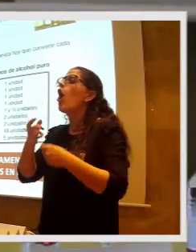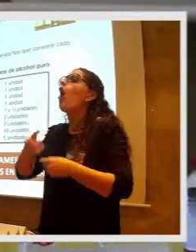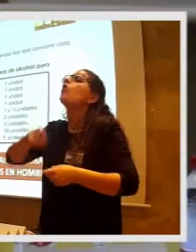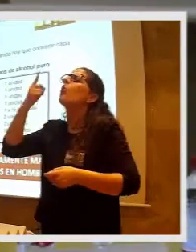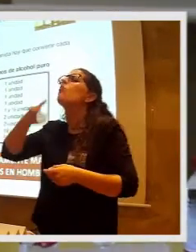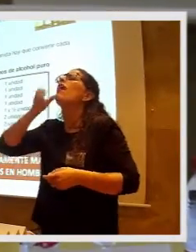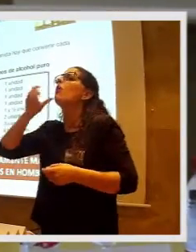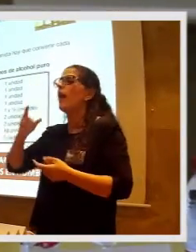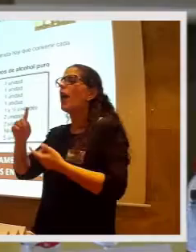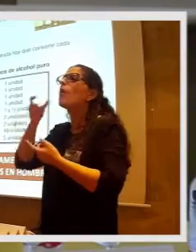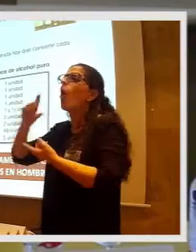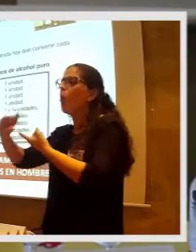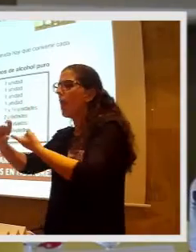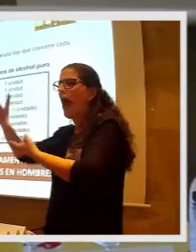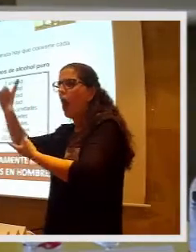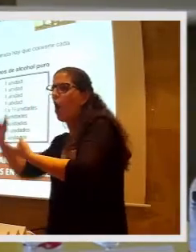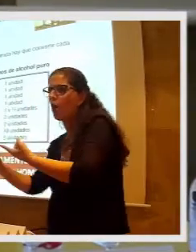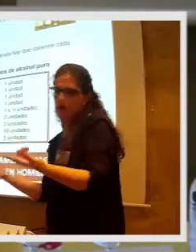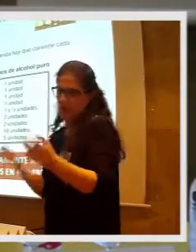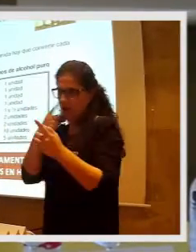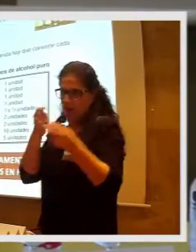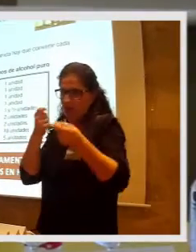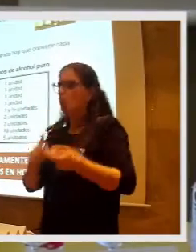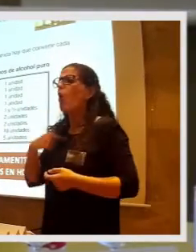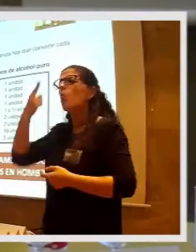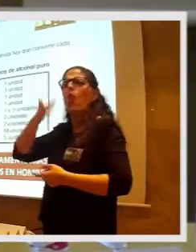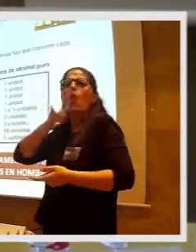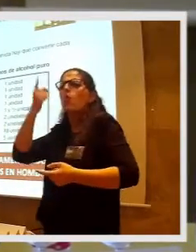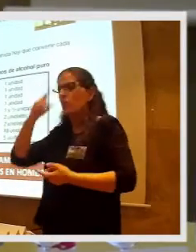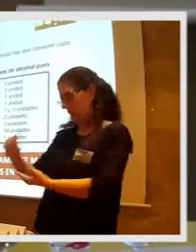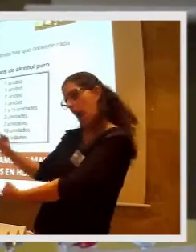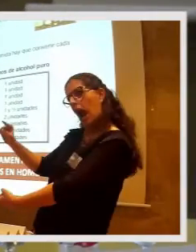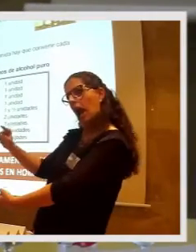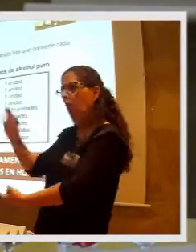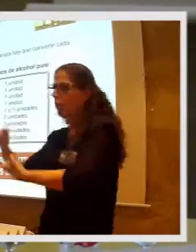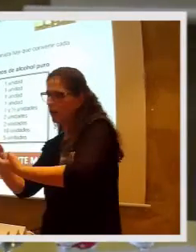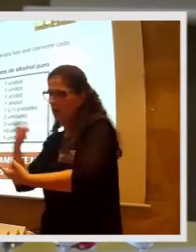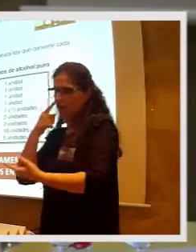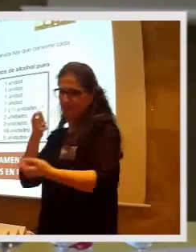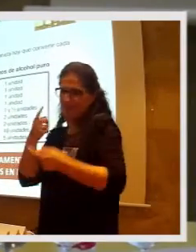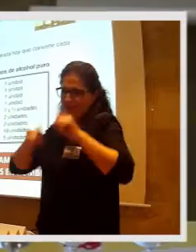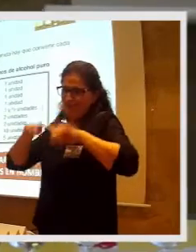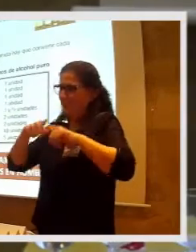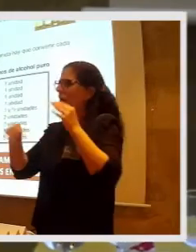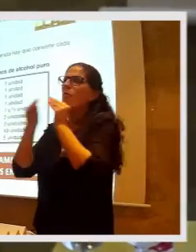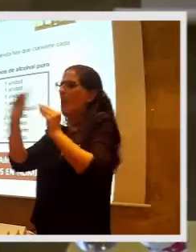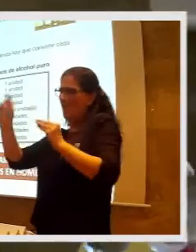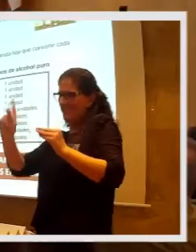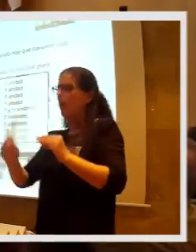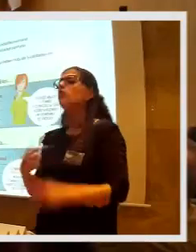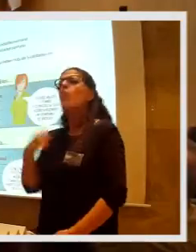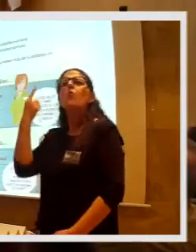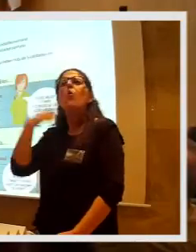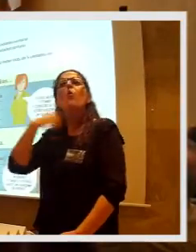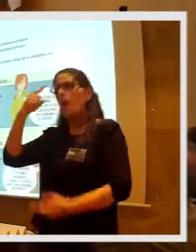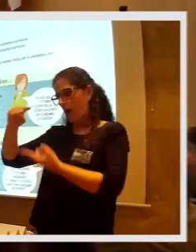tamaño. Claro, porque no es lo mismo la copa de 100 que la copa de enorme, ¿no? Fijaros que todo influye y todo aumenta considerablemente,